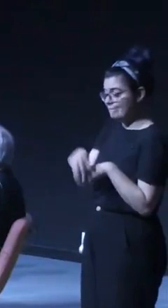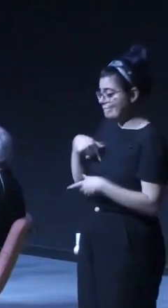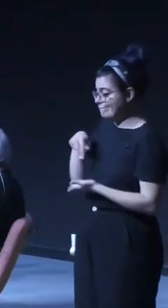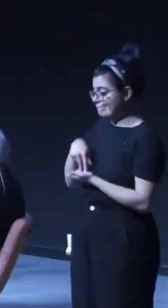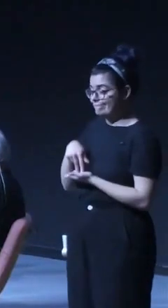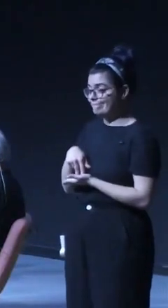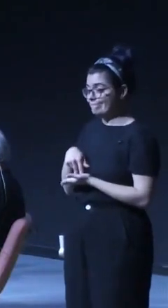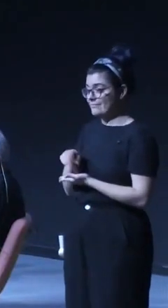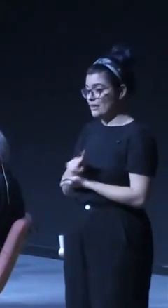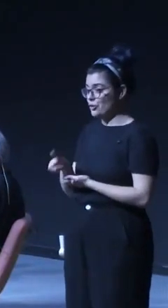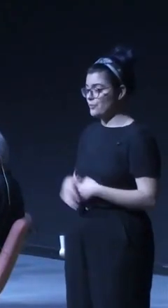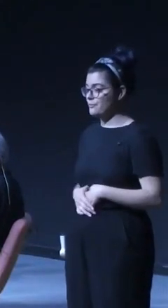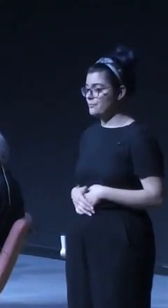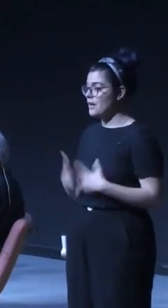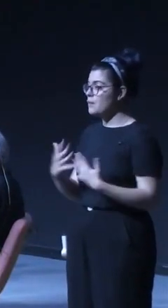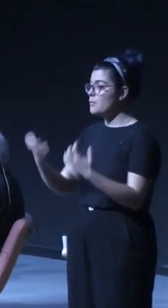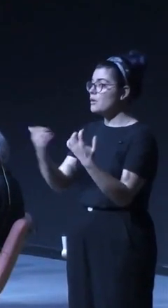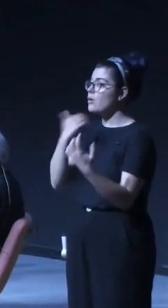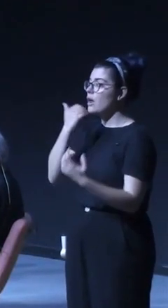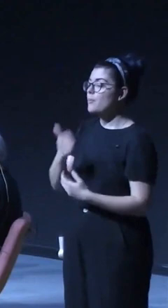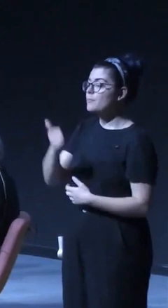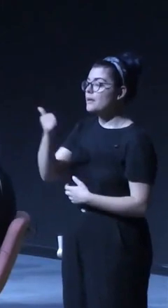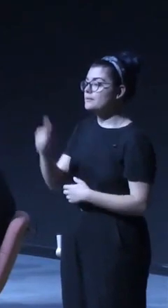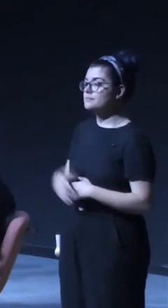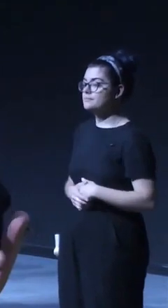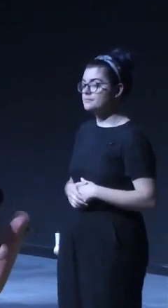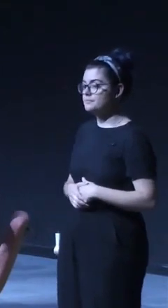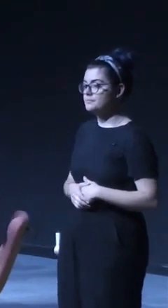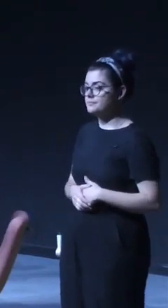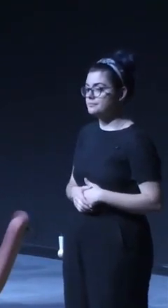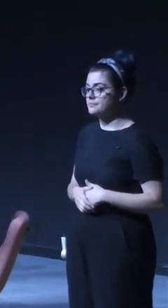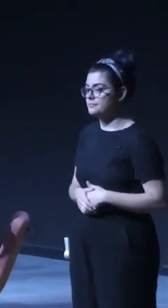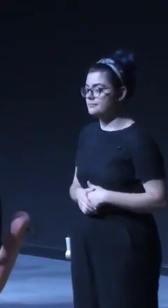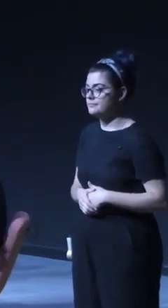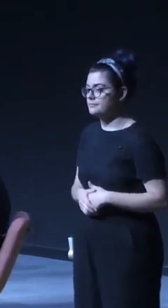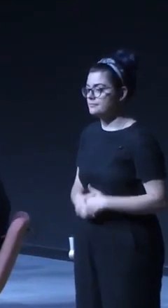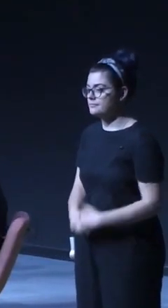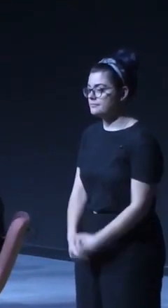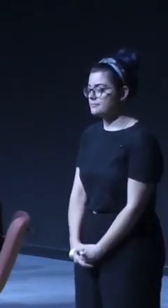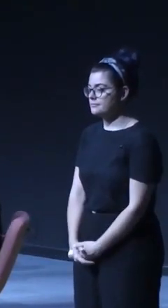¿Alguna cuestión más en el público? Ahí hay una pregunta.